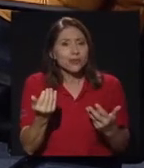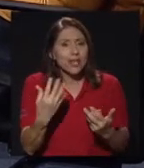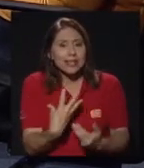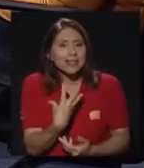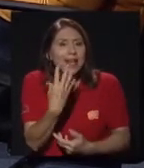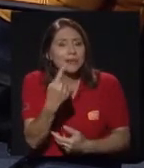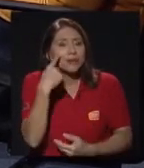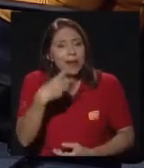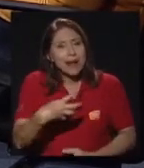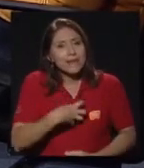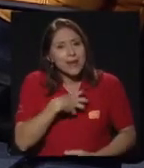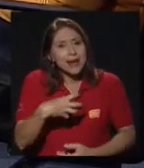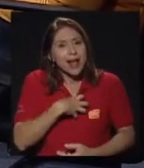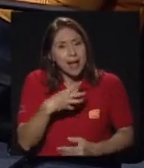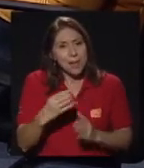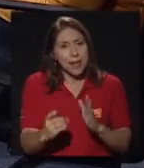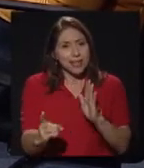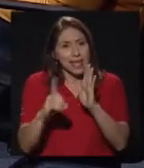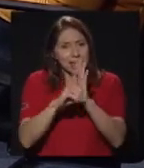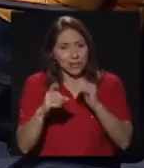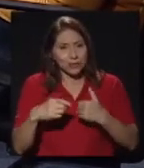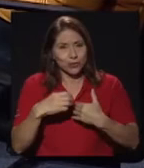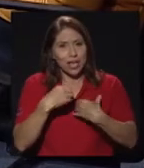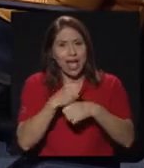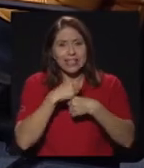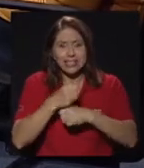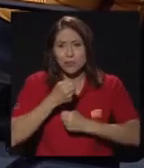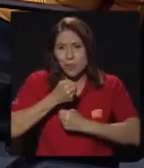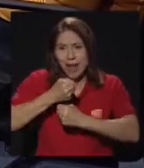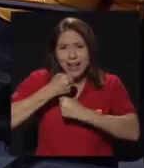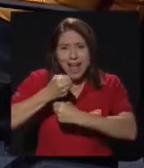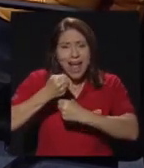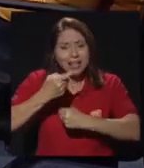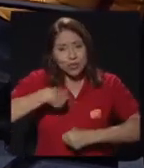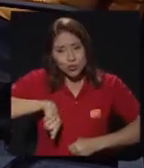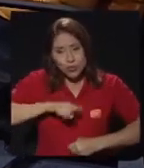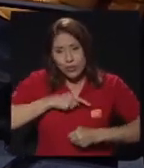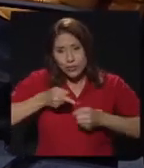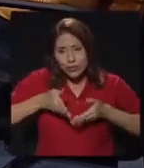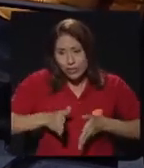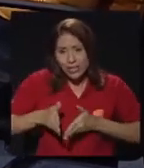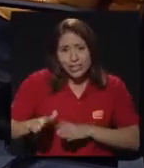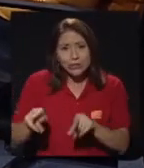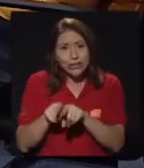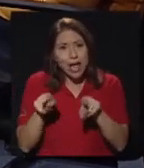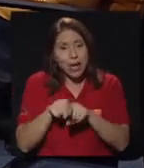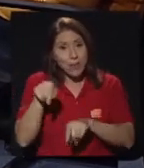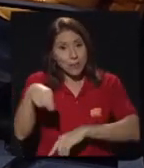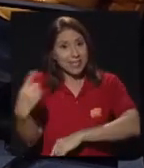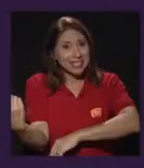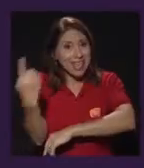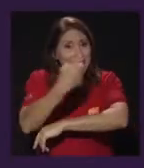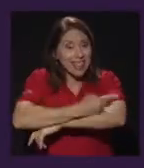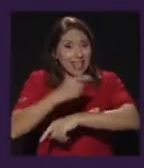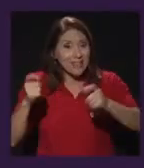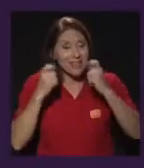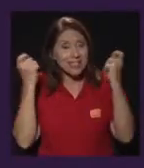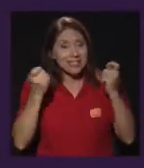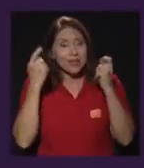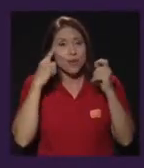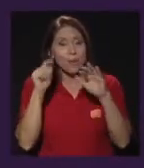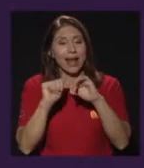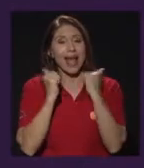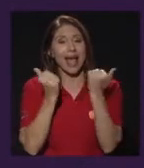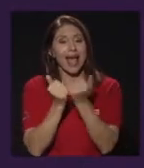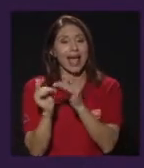a reclamar nuestros derechos, hacemos pancartas, salen nuestros chiquillos también. Ese día es un día festivo para Enlace